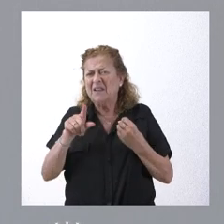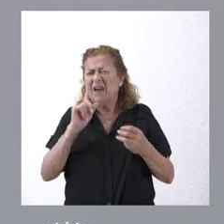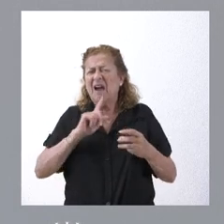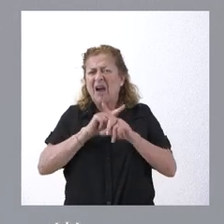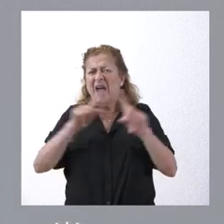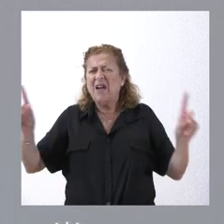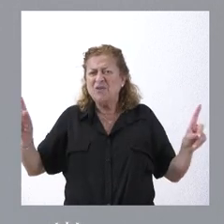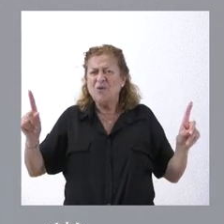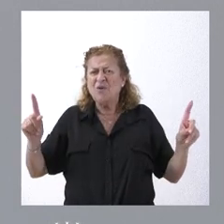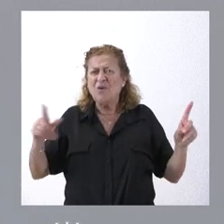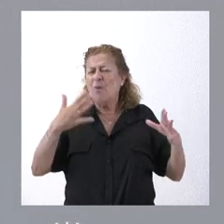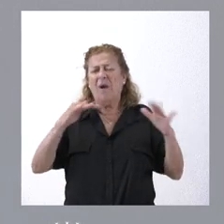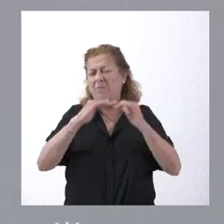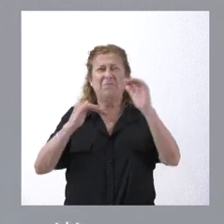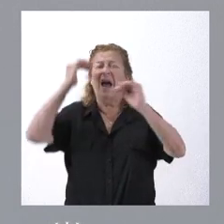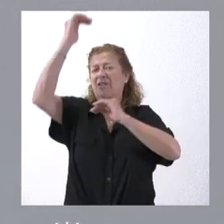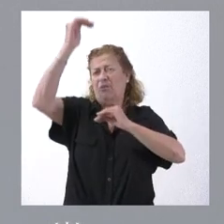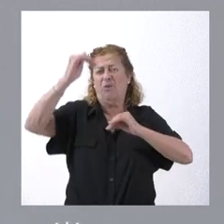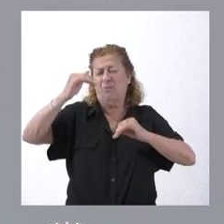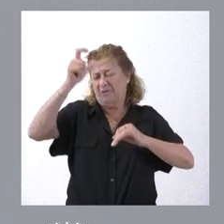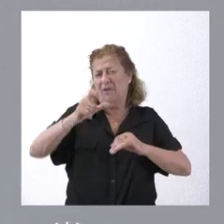es comparable a un alto cargo de la Junta de Castilla y León.